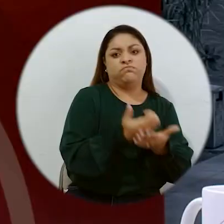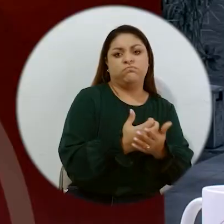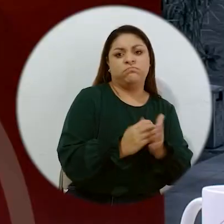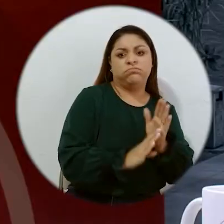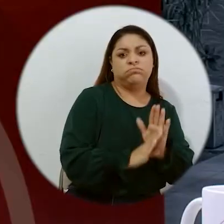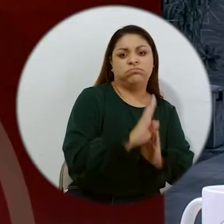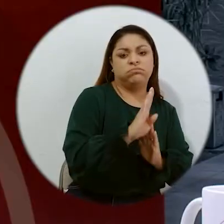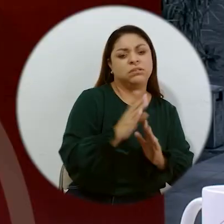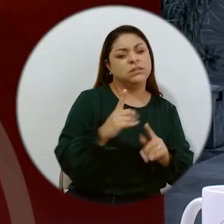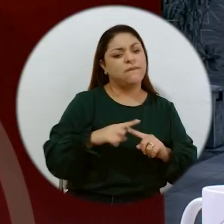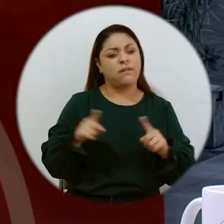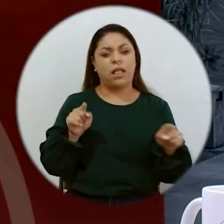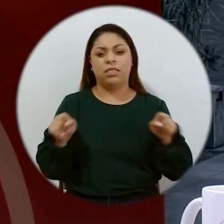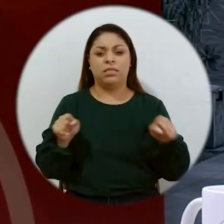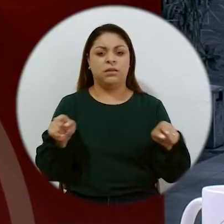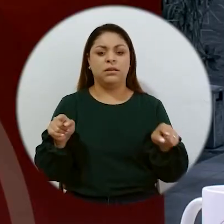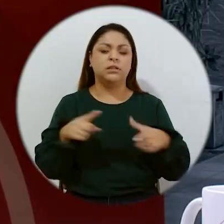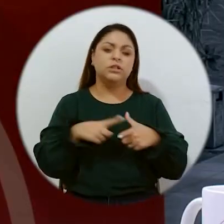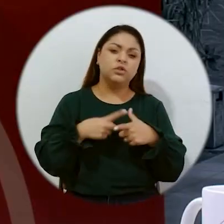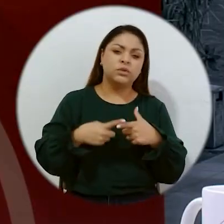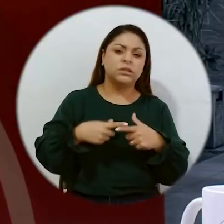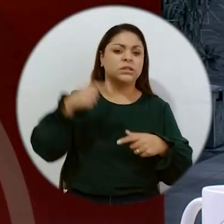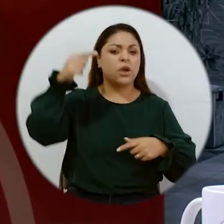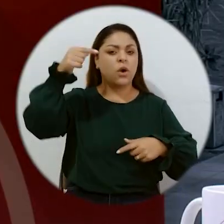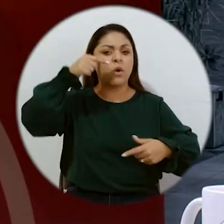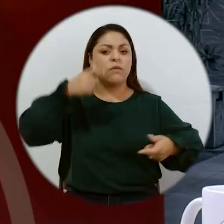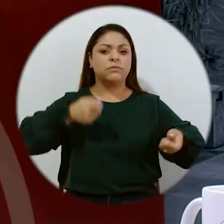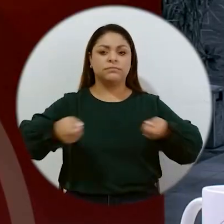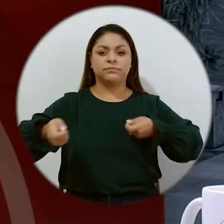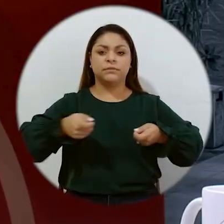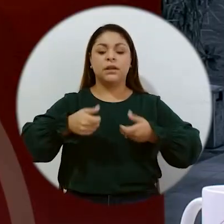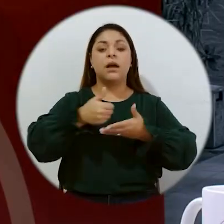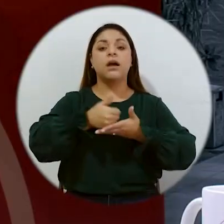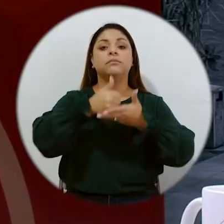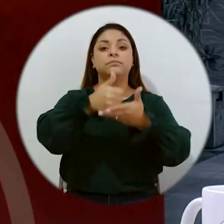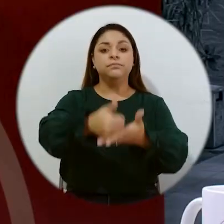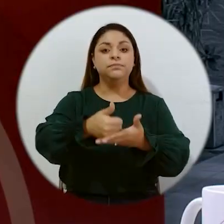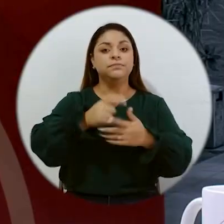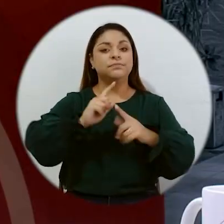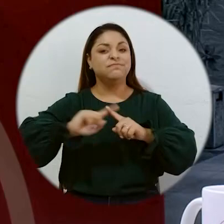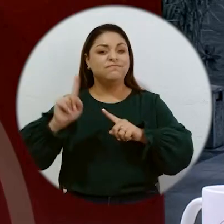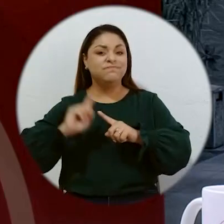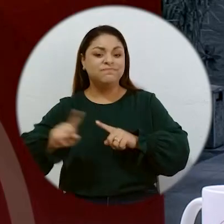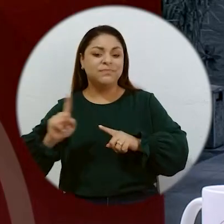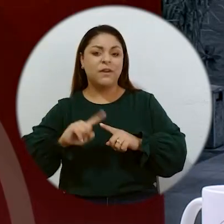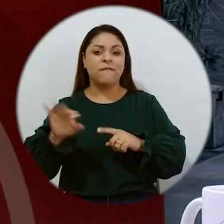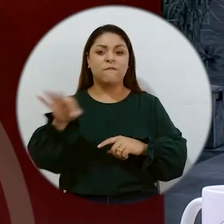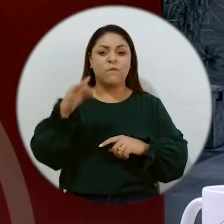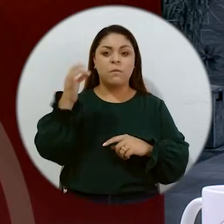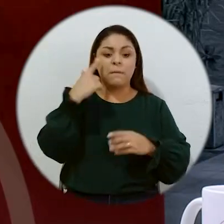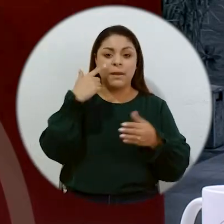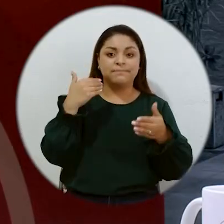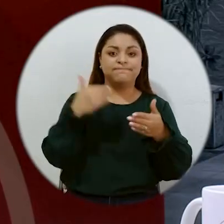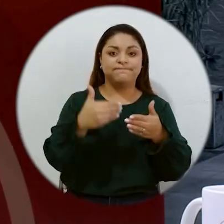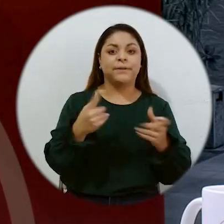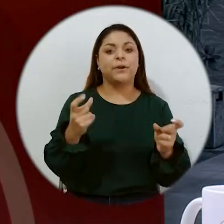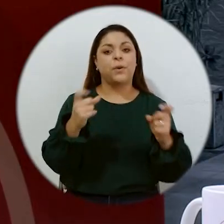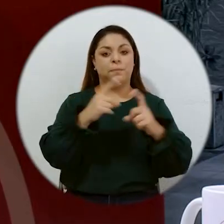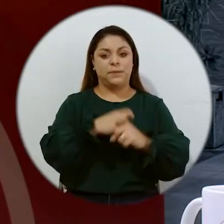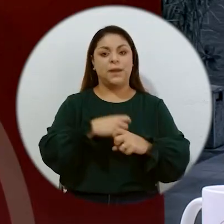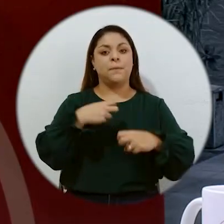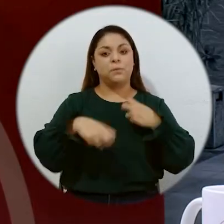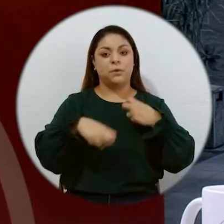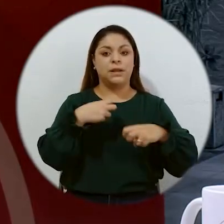ingresos, etcétera. Entonces, la gobernanza nos permite diferentes mecanismos para poder acercarnos a la complejidad